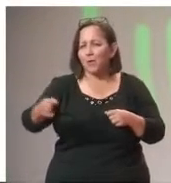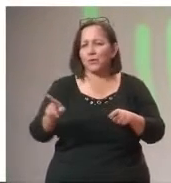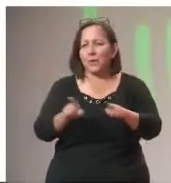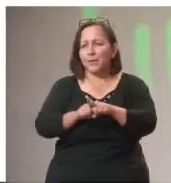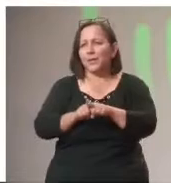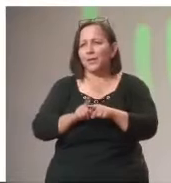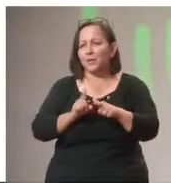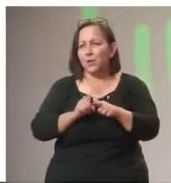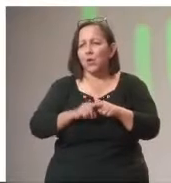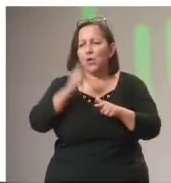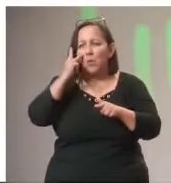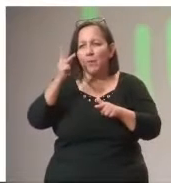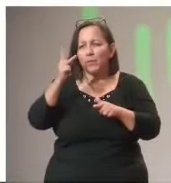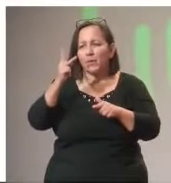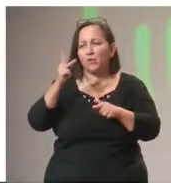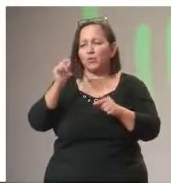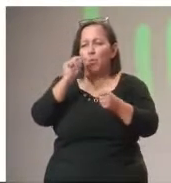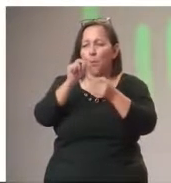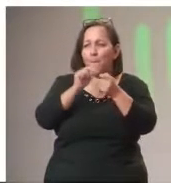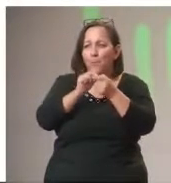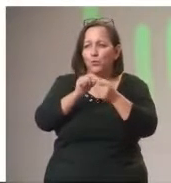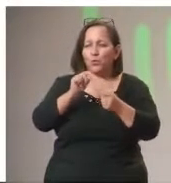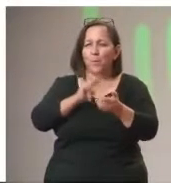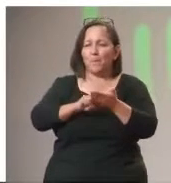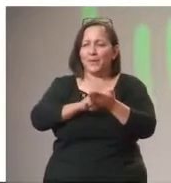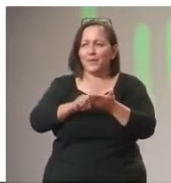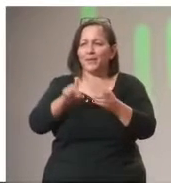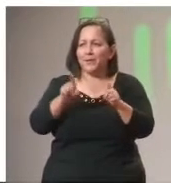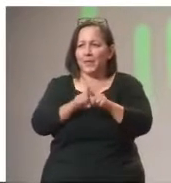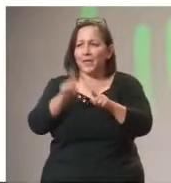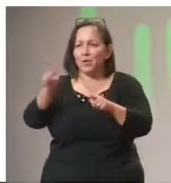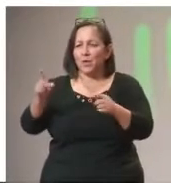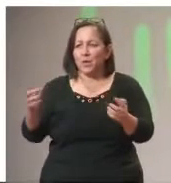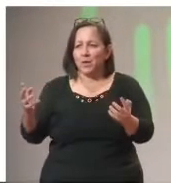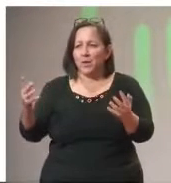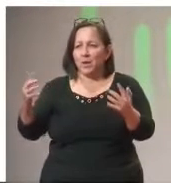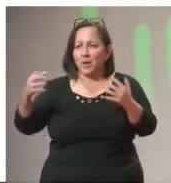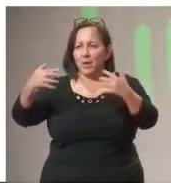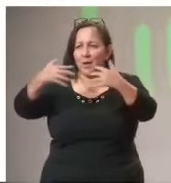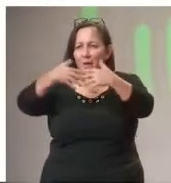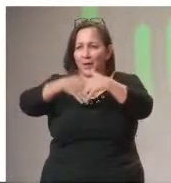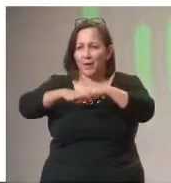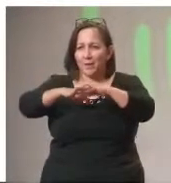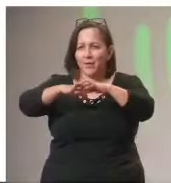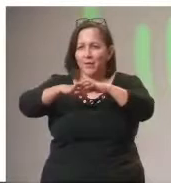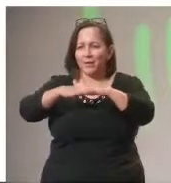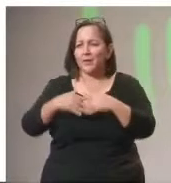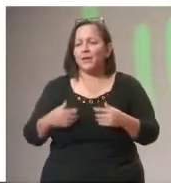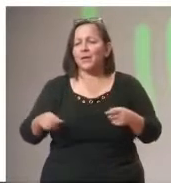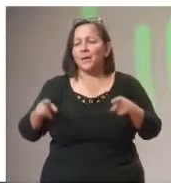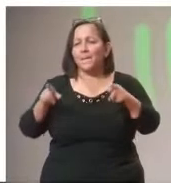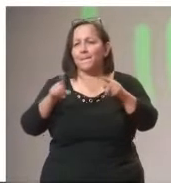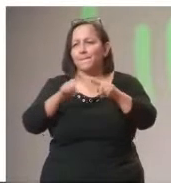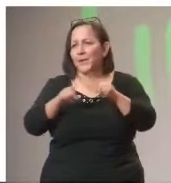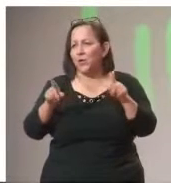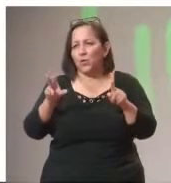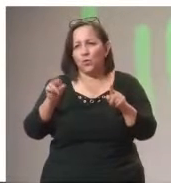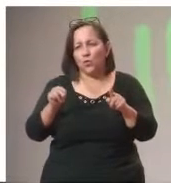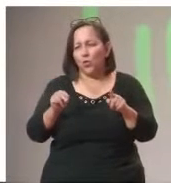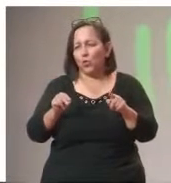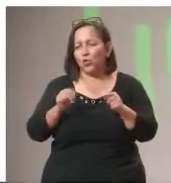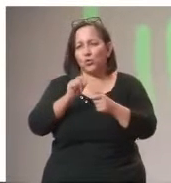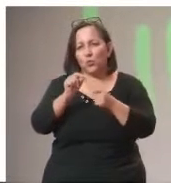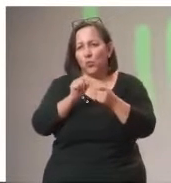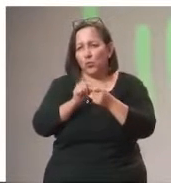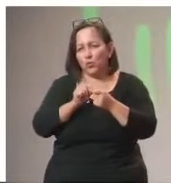ahí verdes. Y ustedes pueden ver que ellos se traslapan con algunos de los puntos negros, pero no se traslapan con la totalidad de